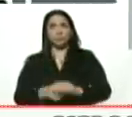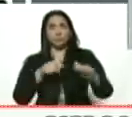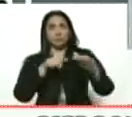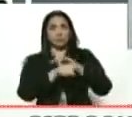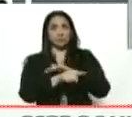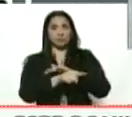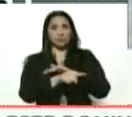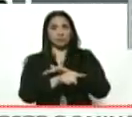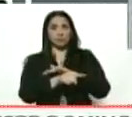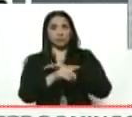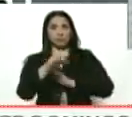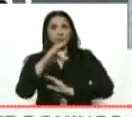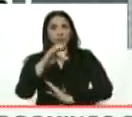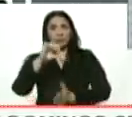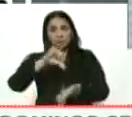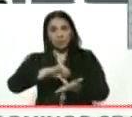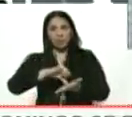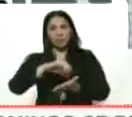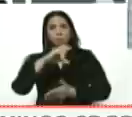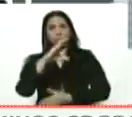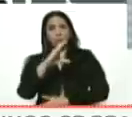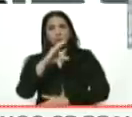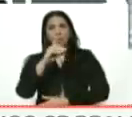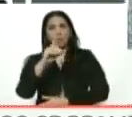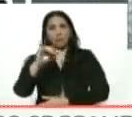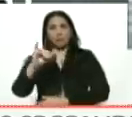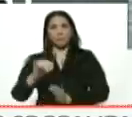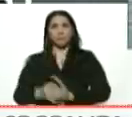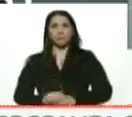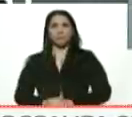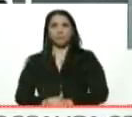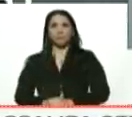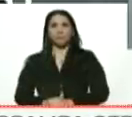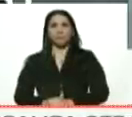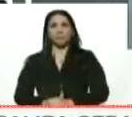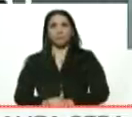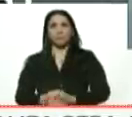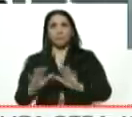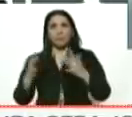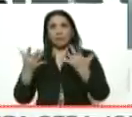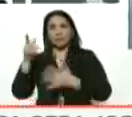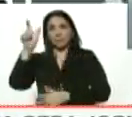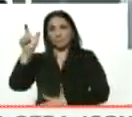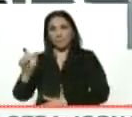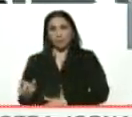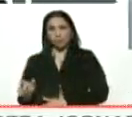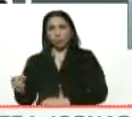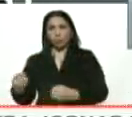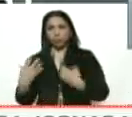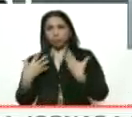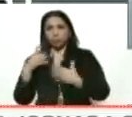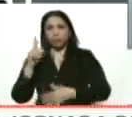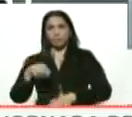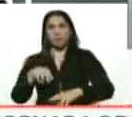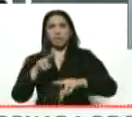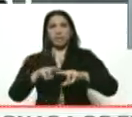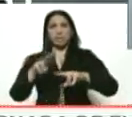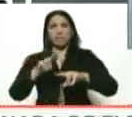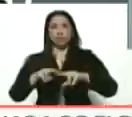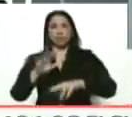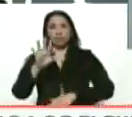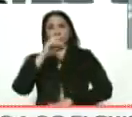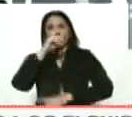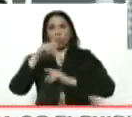ingresado en un centro de diagnóstico integral. El décimo caso es también un niño de 5 años de